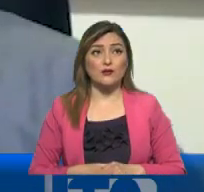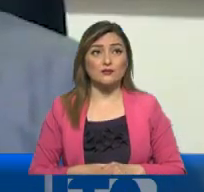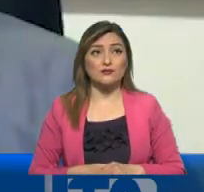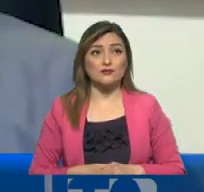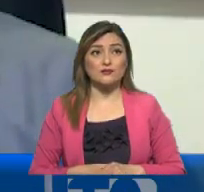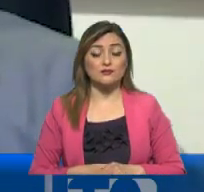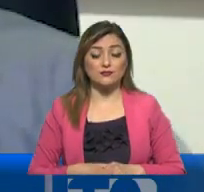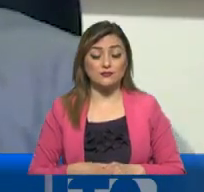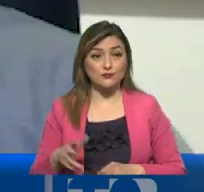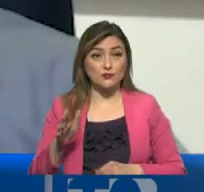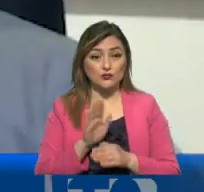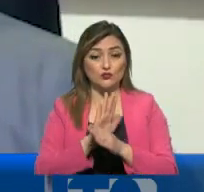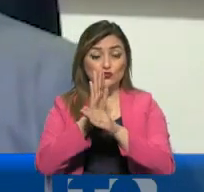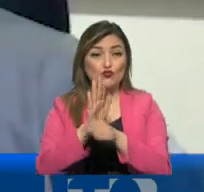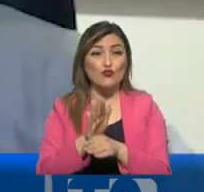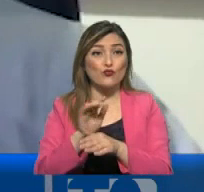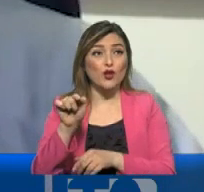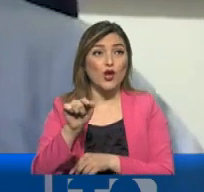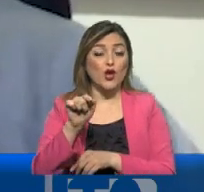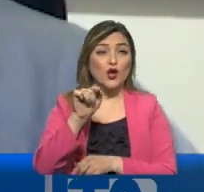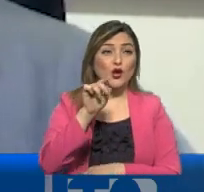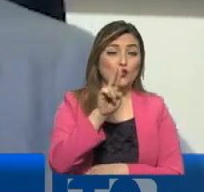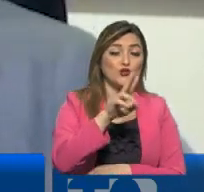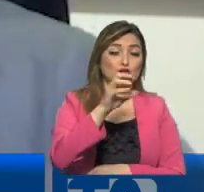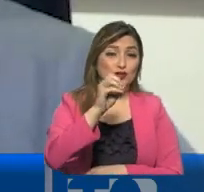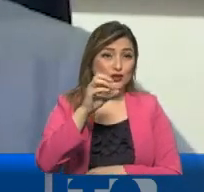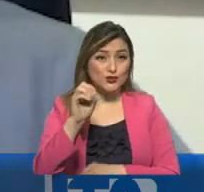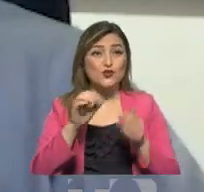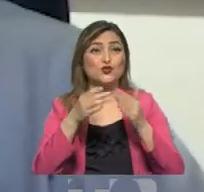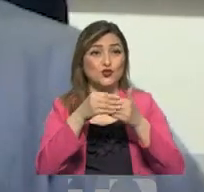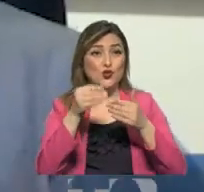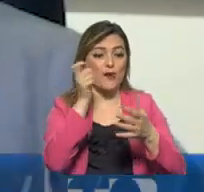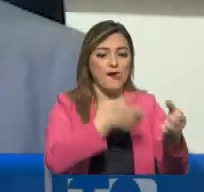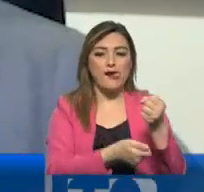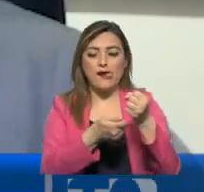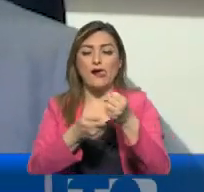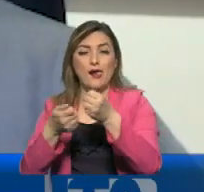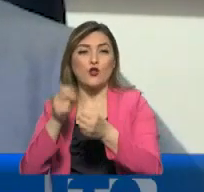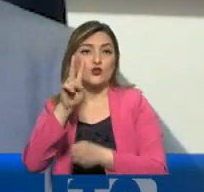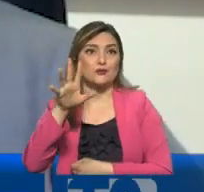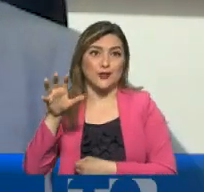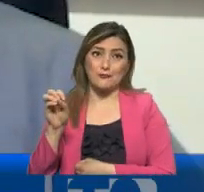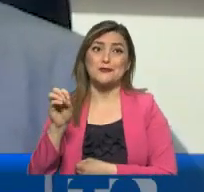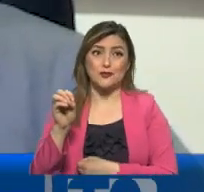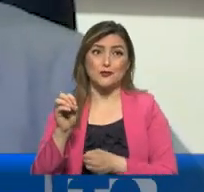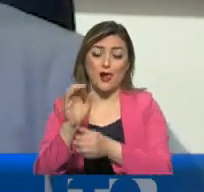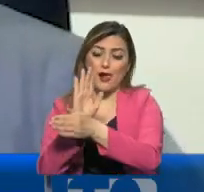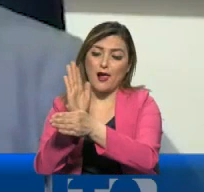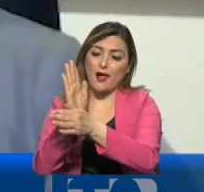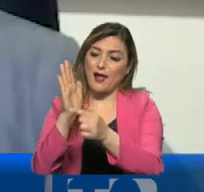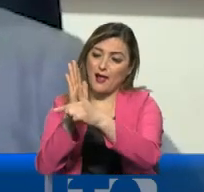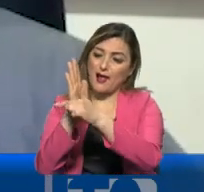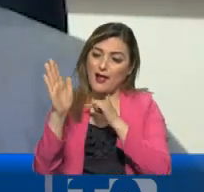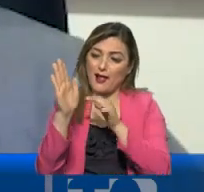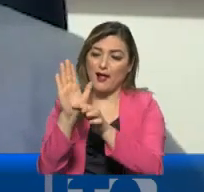costar $200, $150 o $250, un promedio de esto, lo que cuesta una aleta de tiburón que se puede vender en Asia, pues,